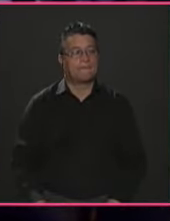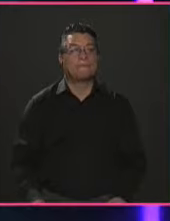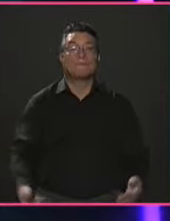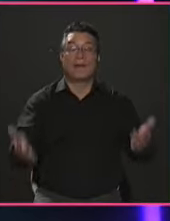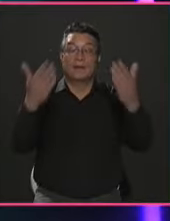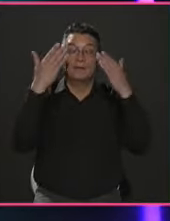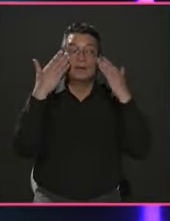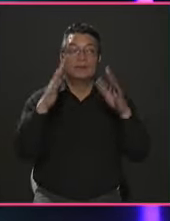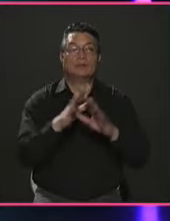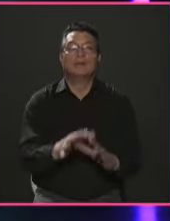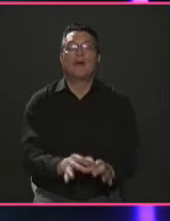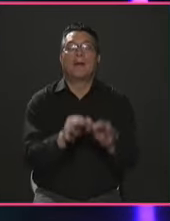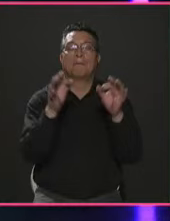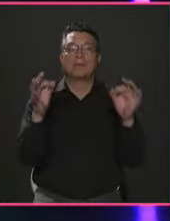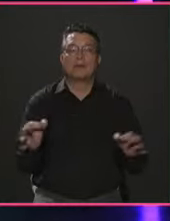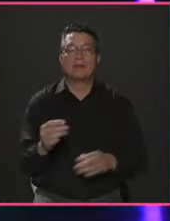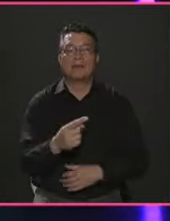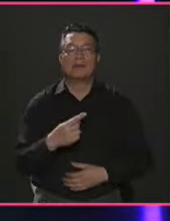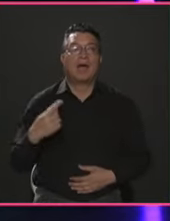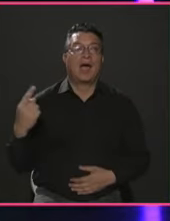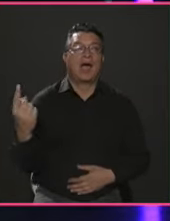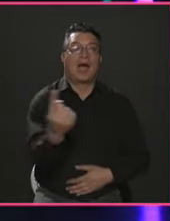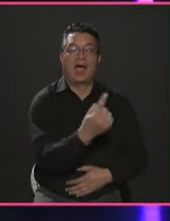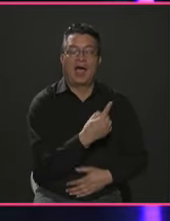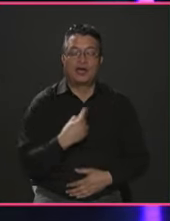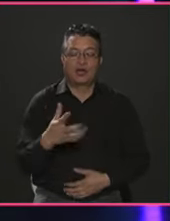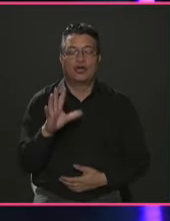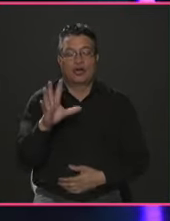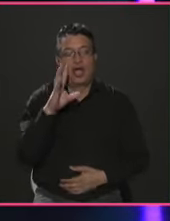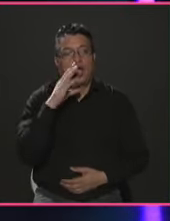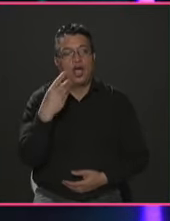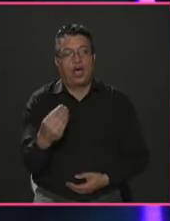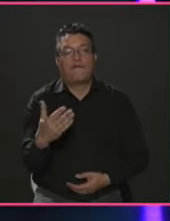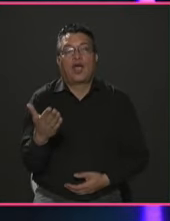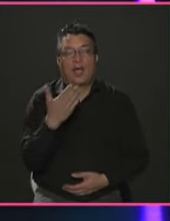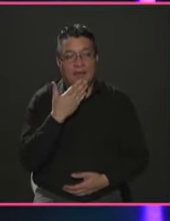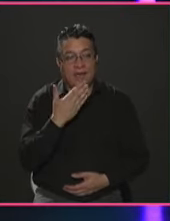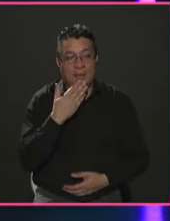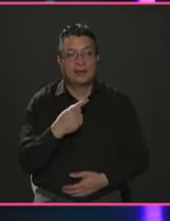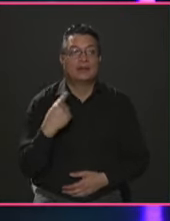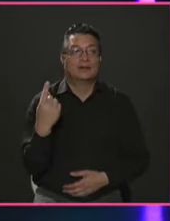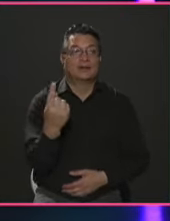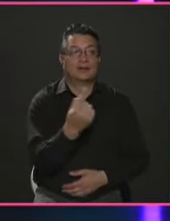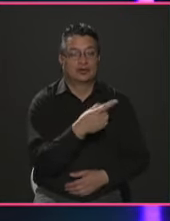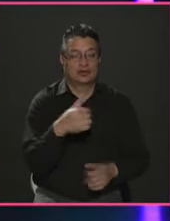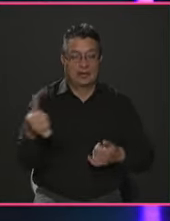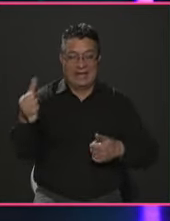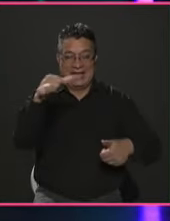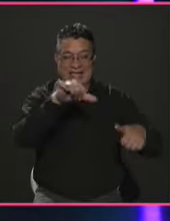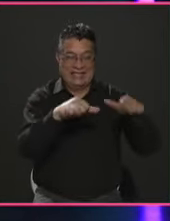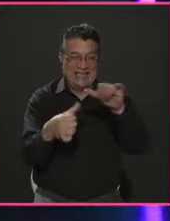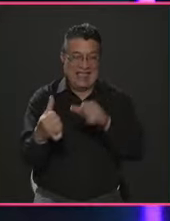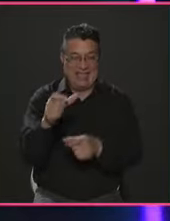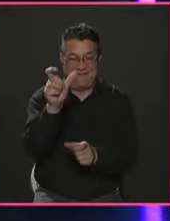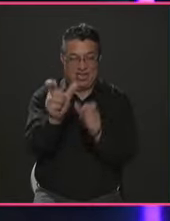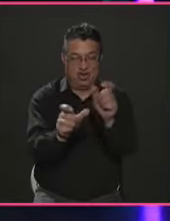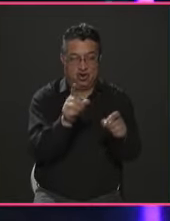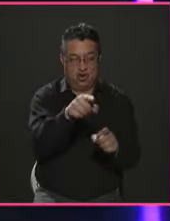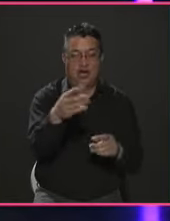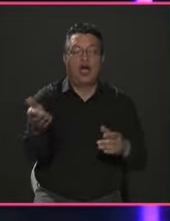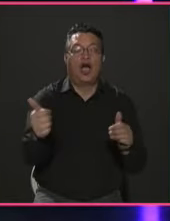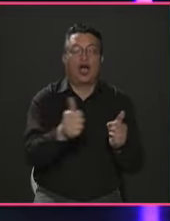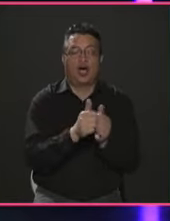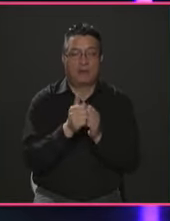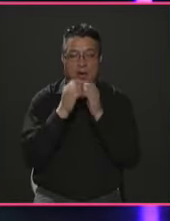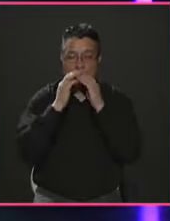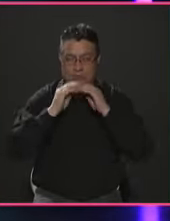saludar cordialmente a todos y a todas y por supuesto también a los científicos que hoy día nos acompañan a los